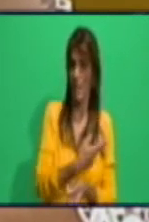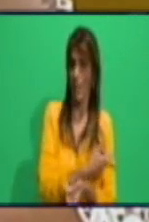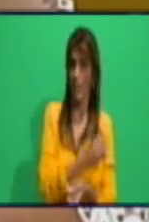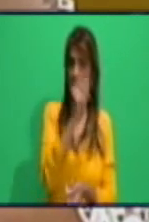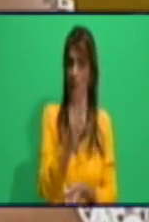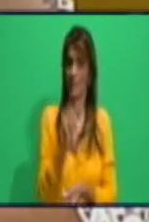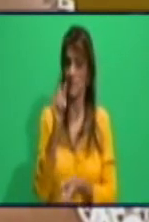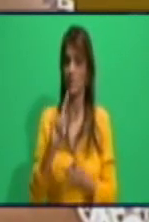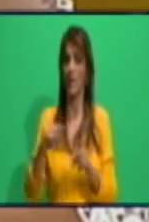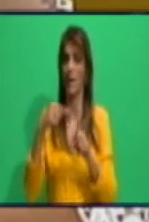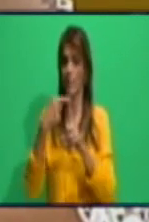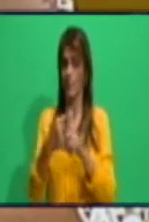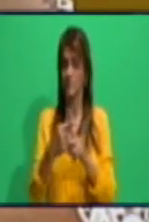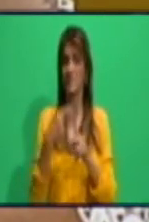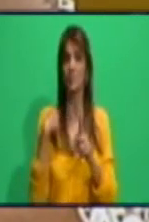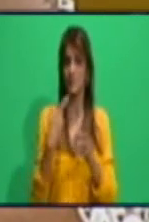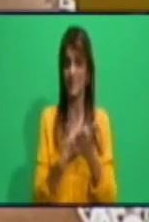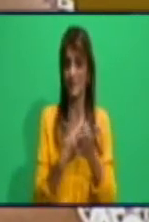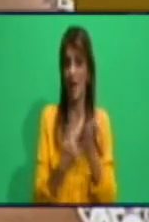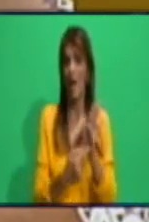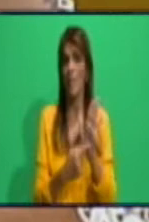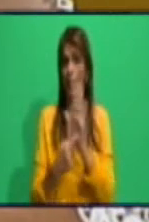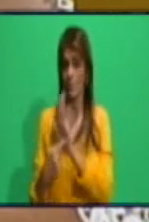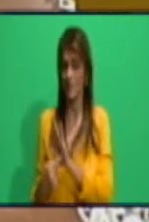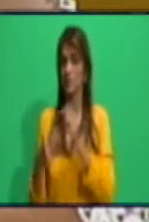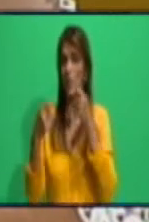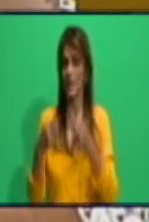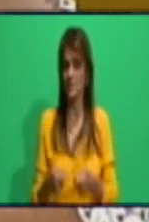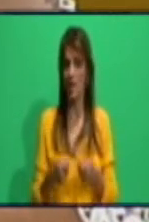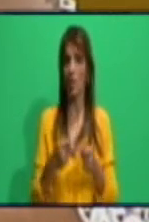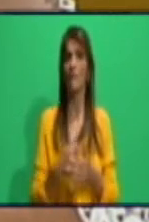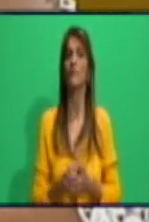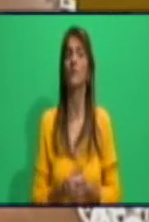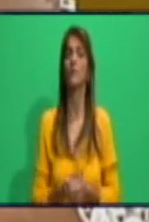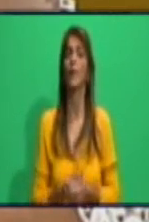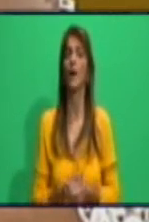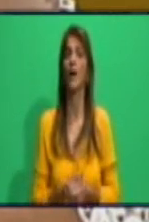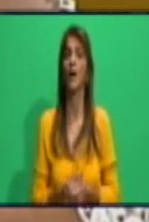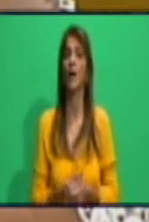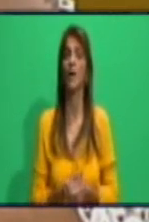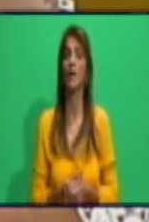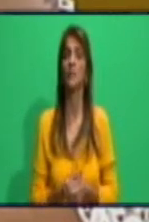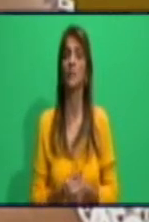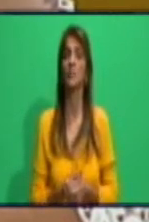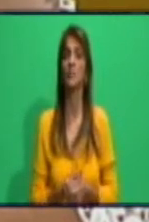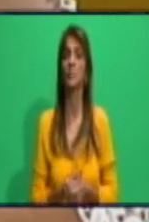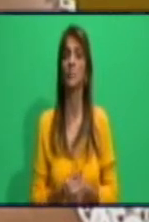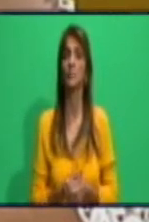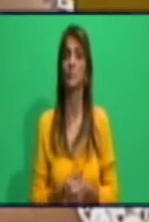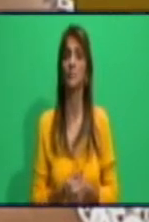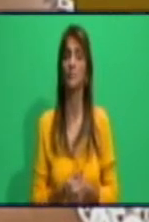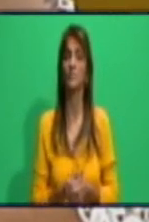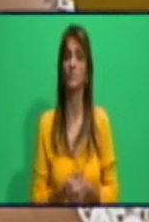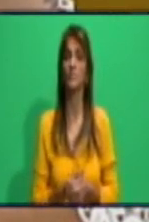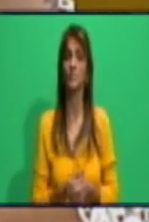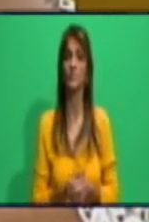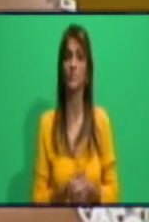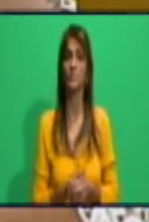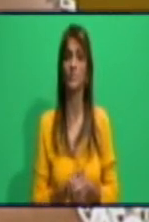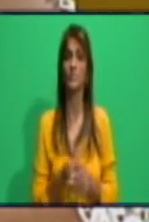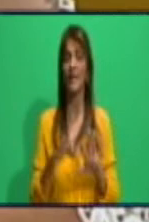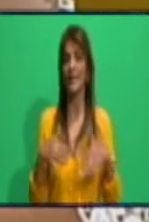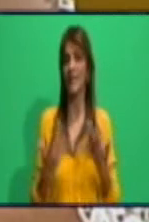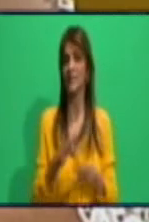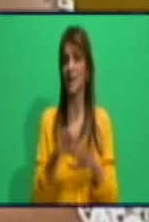del 90, el 92%, que se confirman como pacientes ya que padecen la enfermedad,